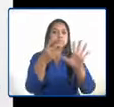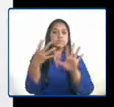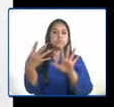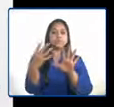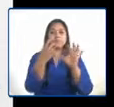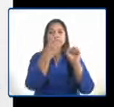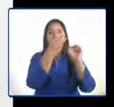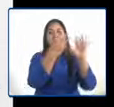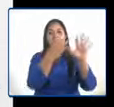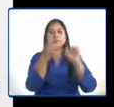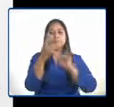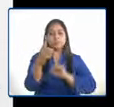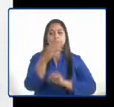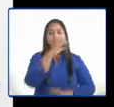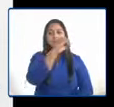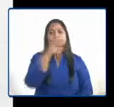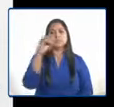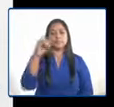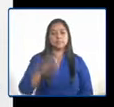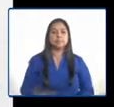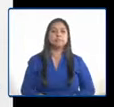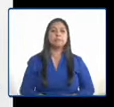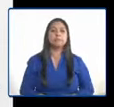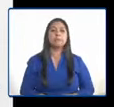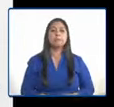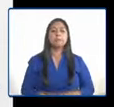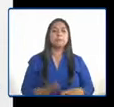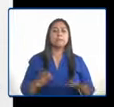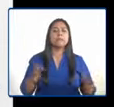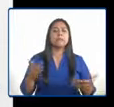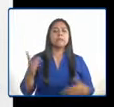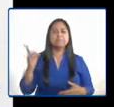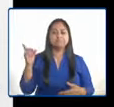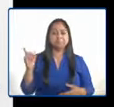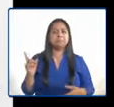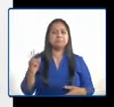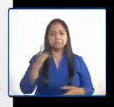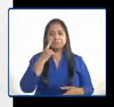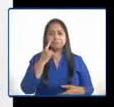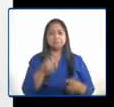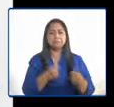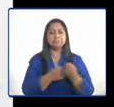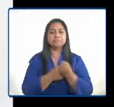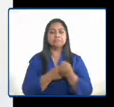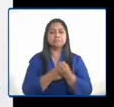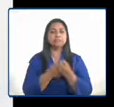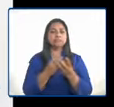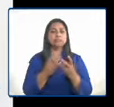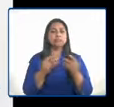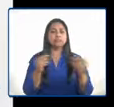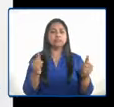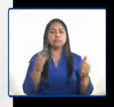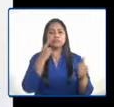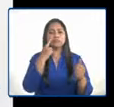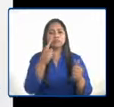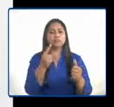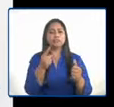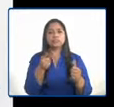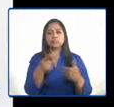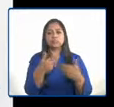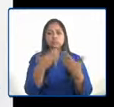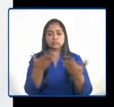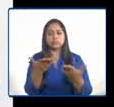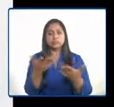3179-8100. Este es un departamento de soporte técnico que presenta soluciones en el momento. Hemos